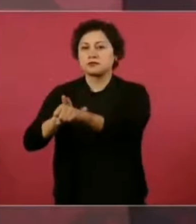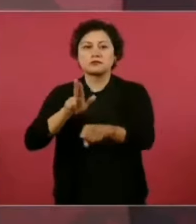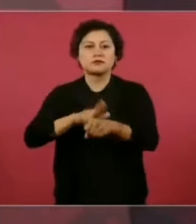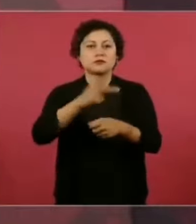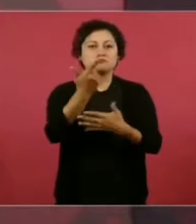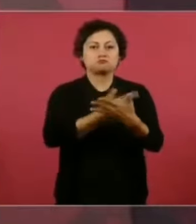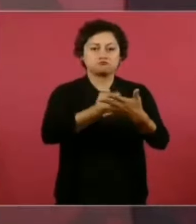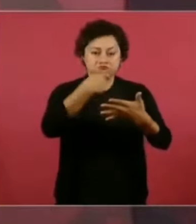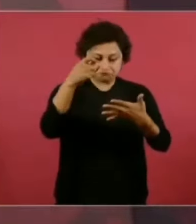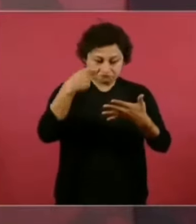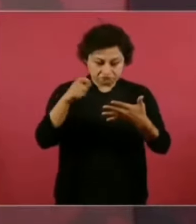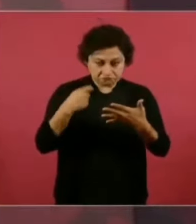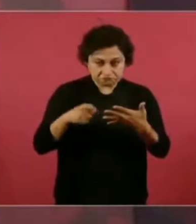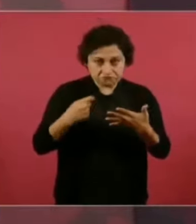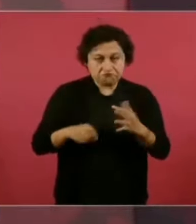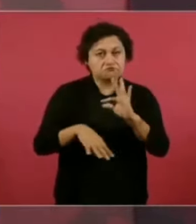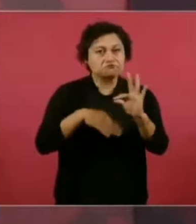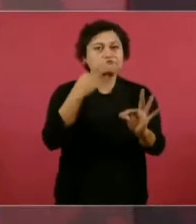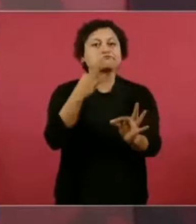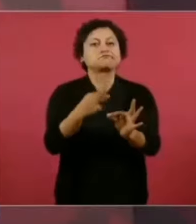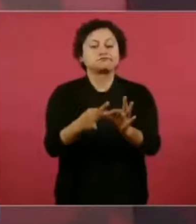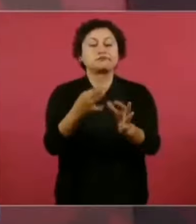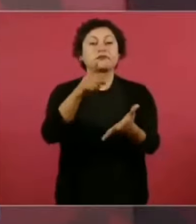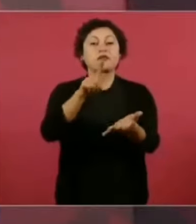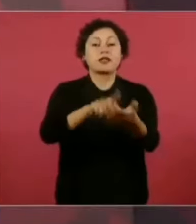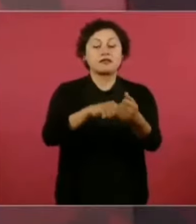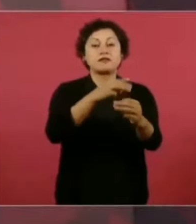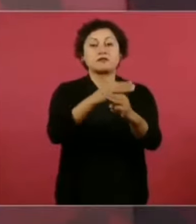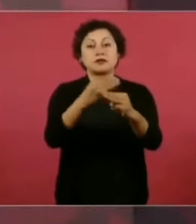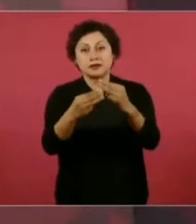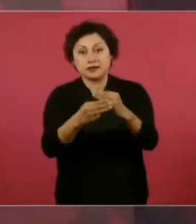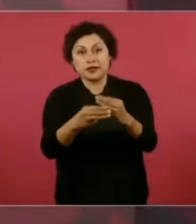de los equipos de los hospitales,